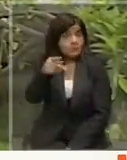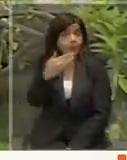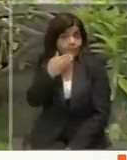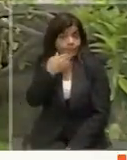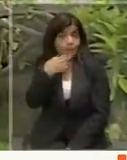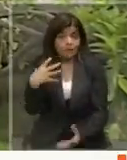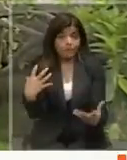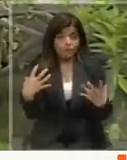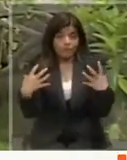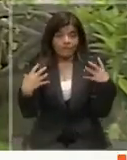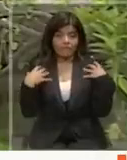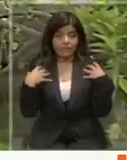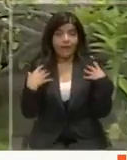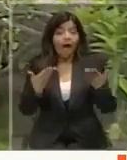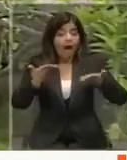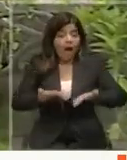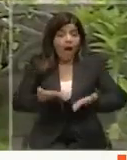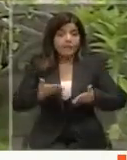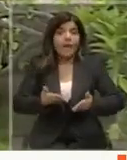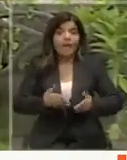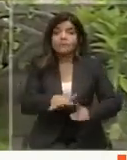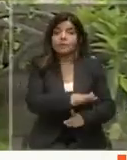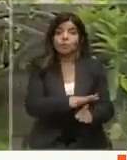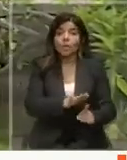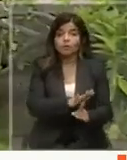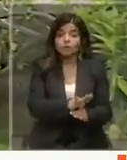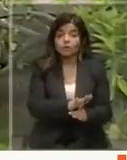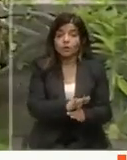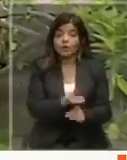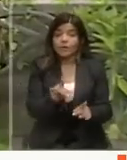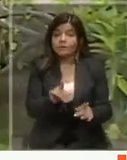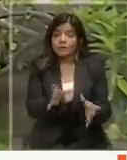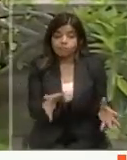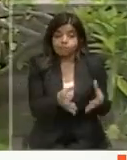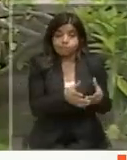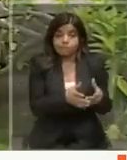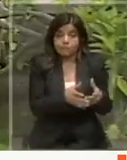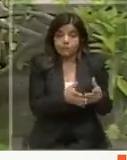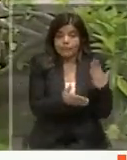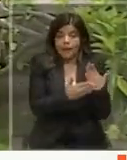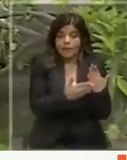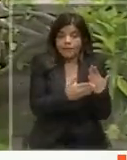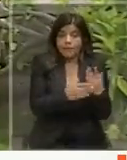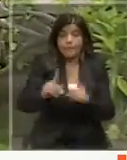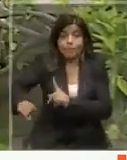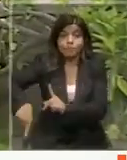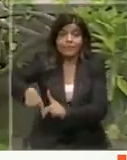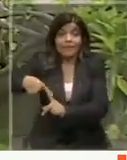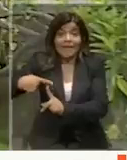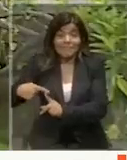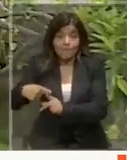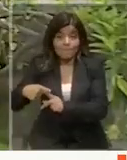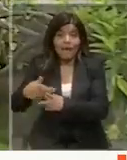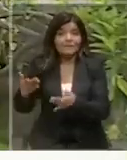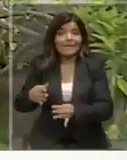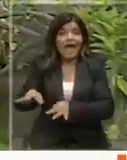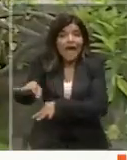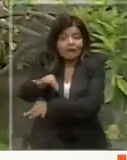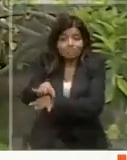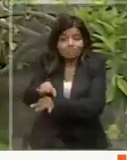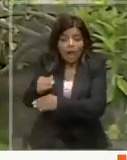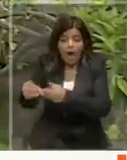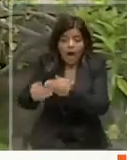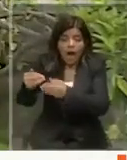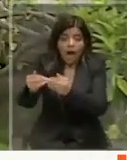casos eh aquí tenemos casos que no están circunscrito en un solo sector político dado además que el diseño